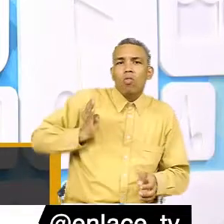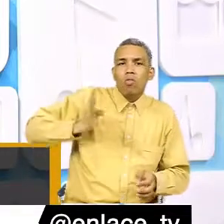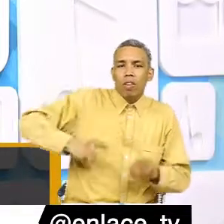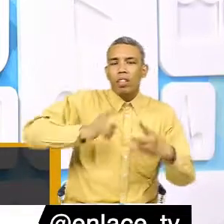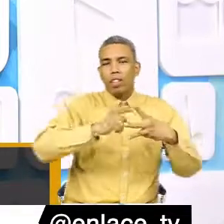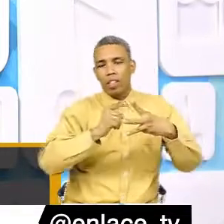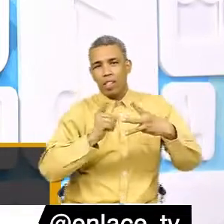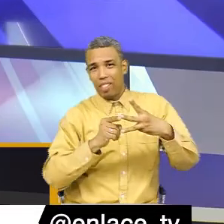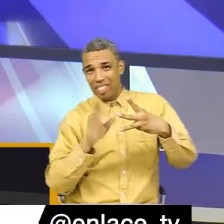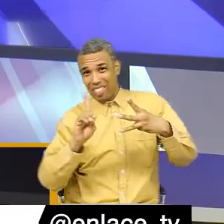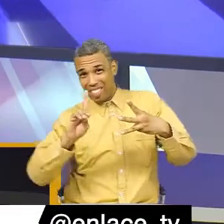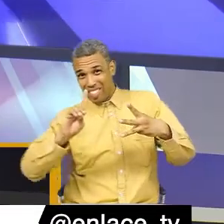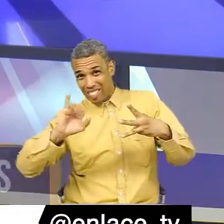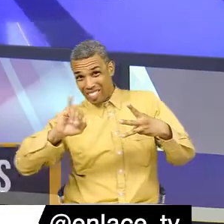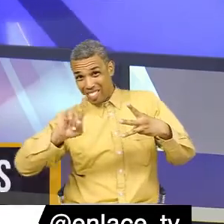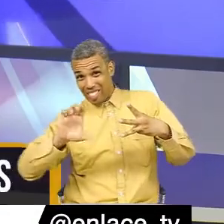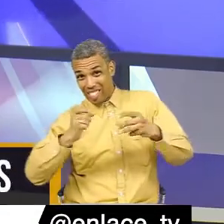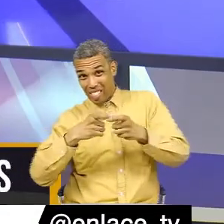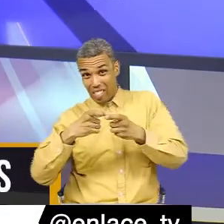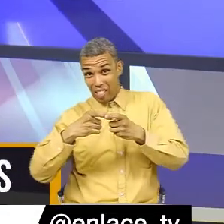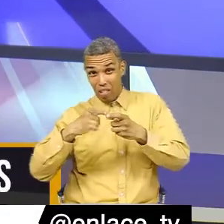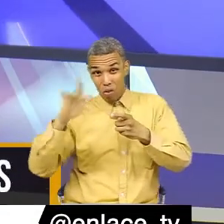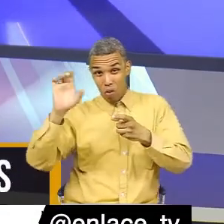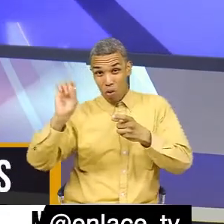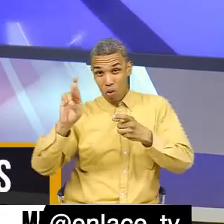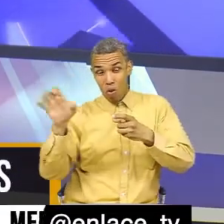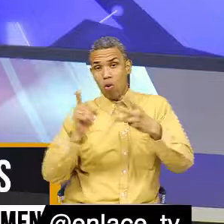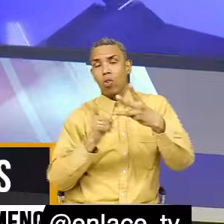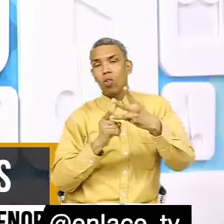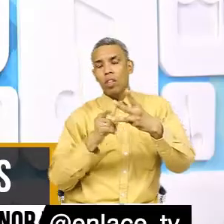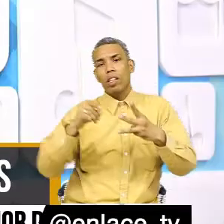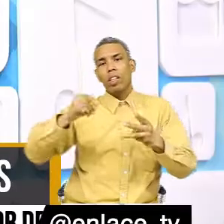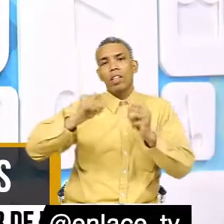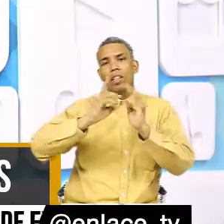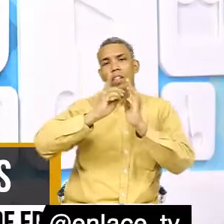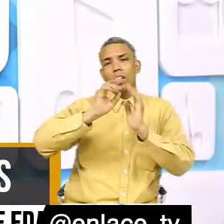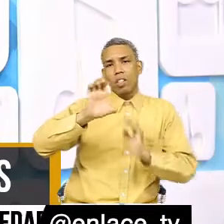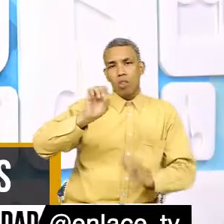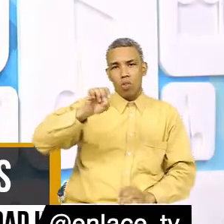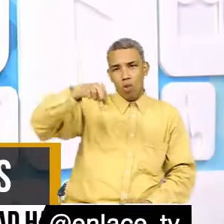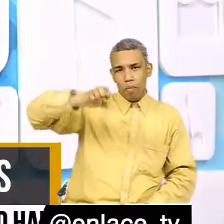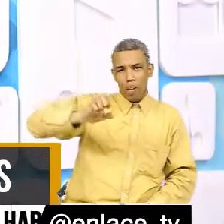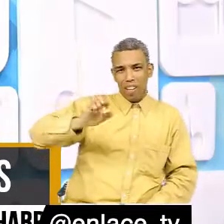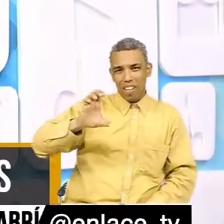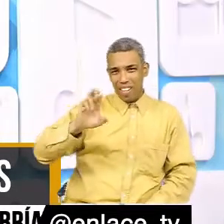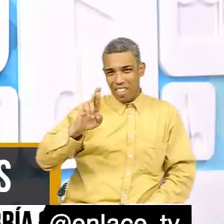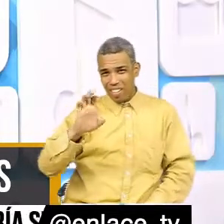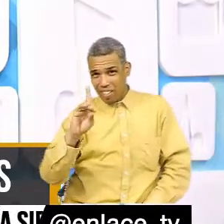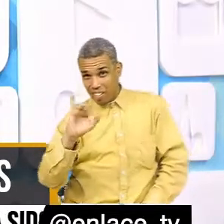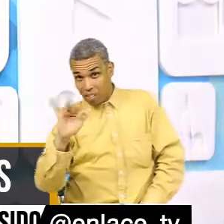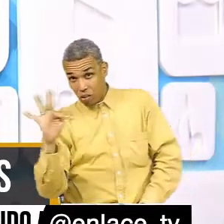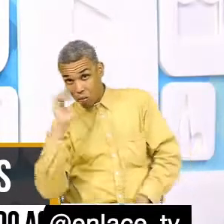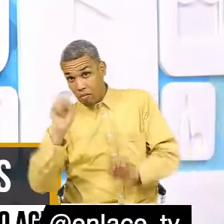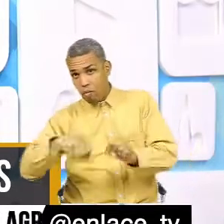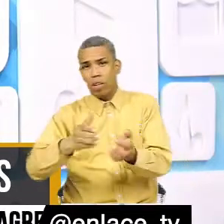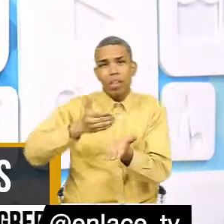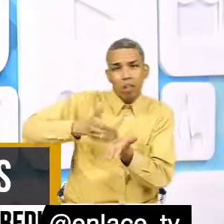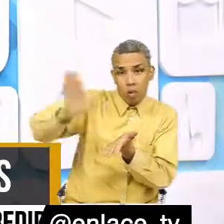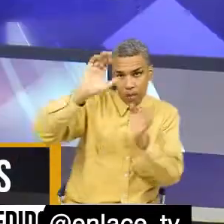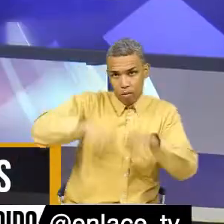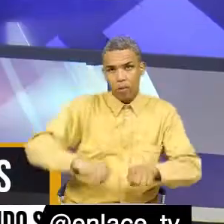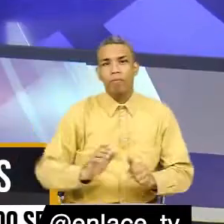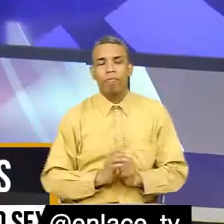Crédito. Recordemos los artistas que serán invitados mañana. Miguel Moli, Charlie Cardona y Giancarlo Centeno.